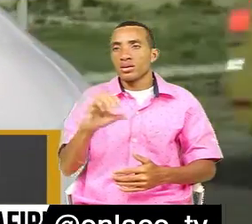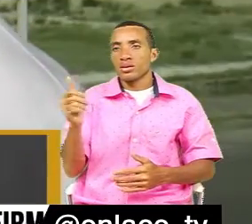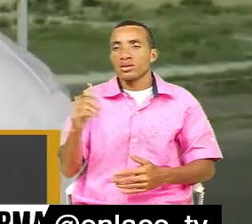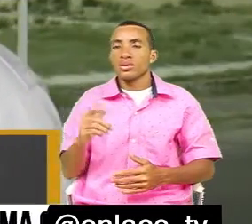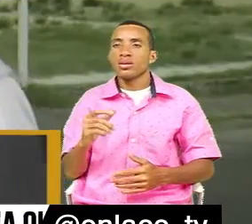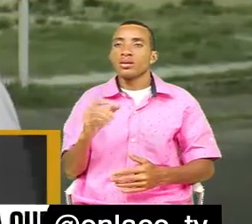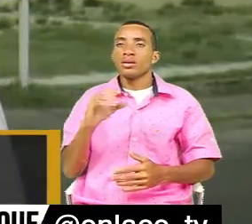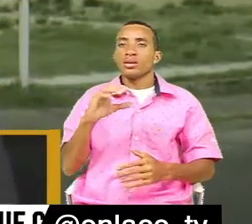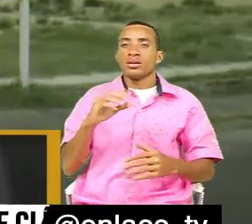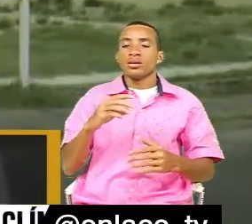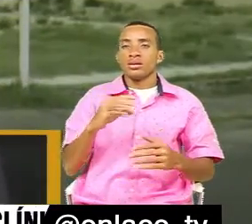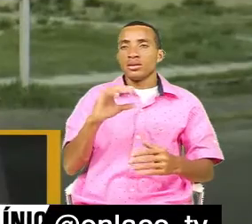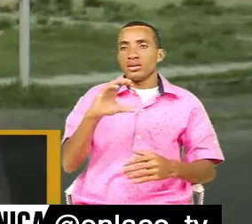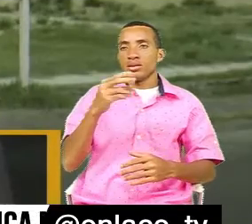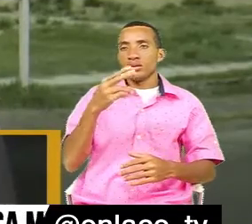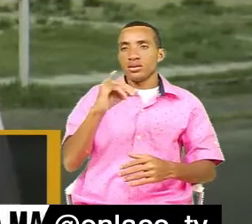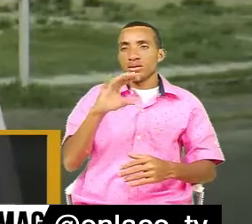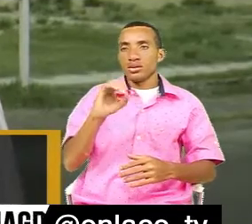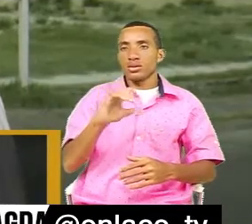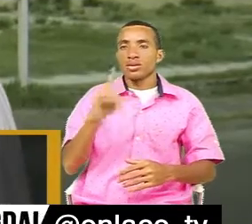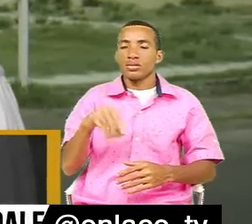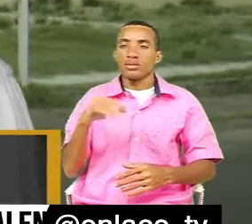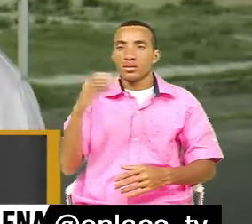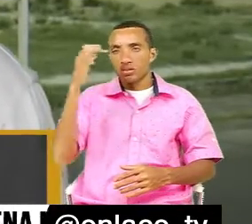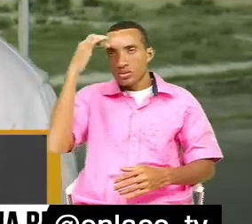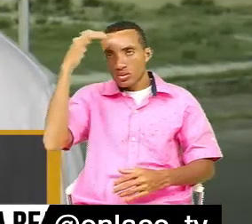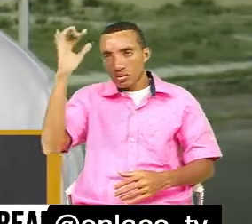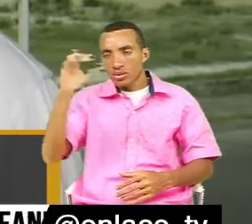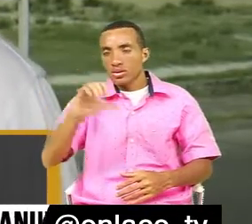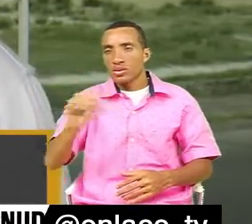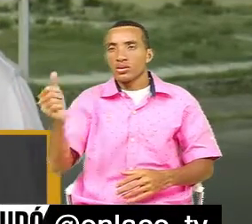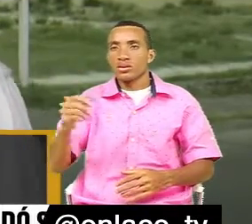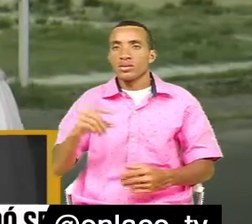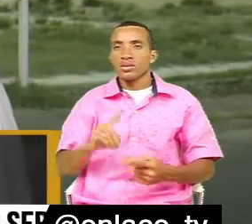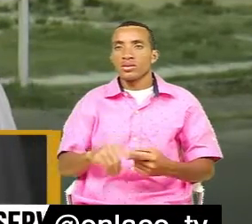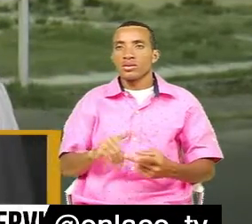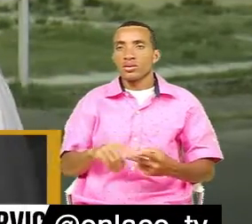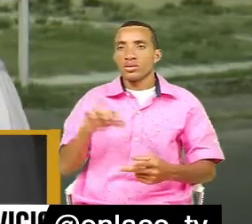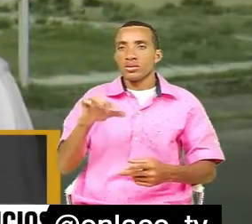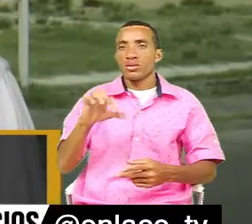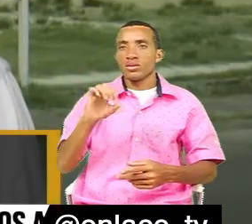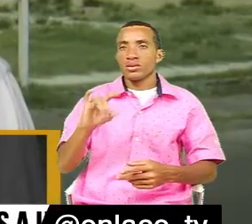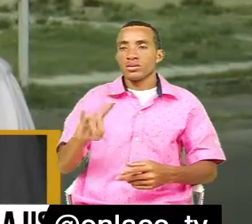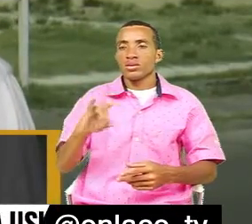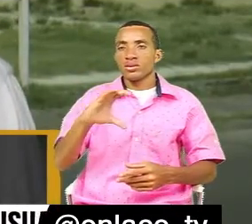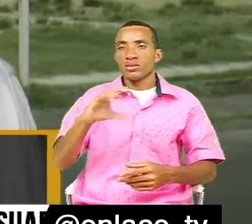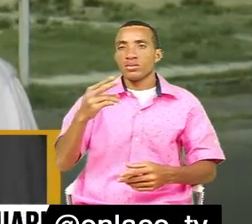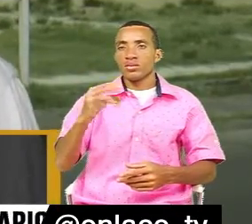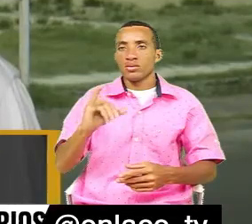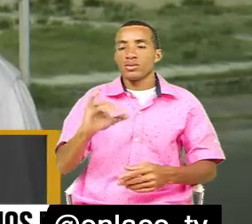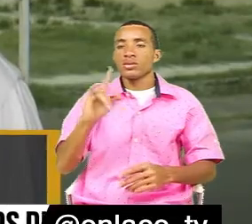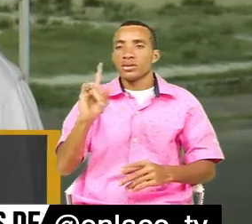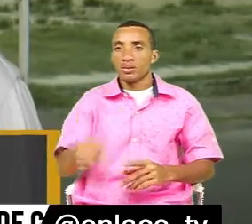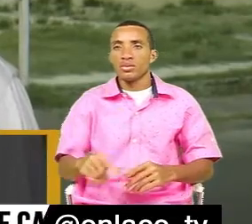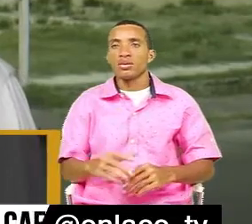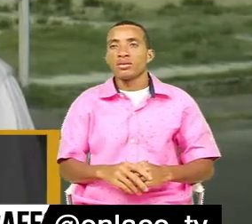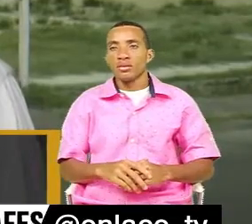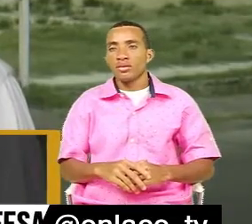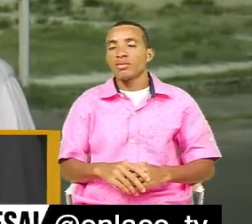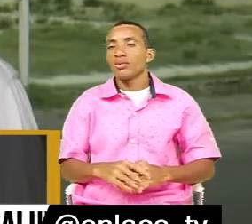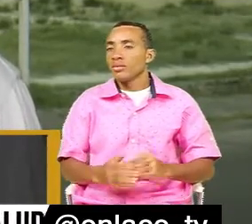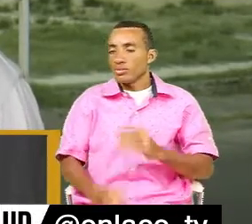ha sido profesional muchas oportunidades, el mismo Puche. Hay muchos jugadores todavía en esa categoría que